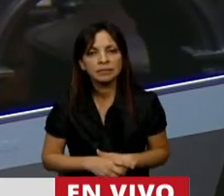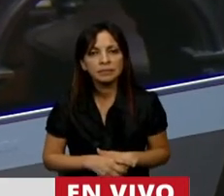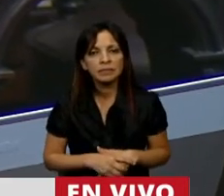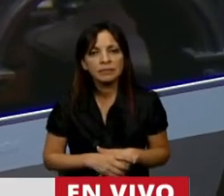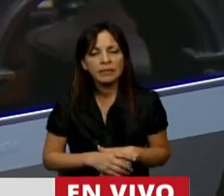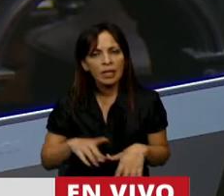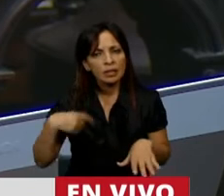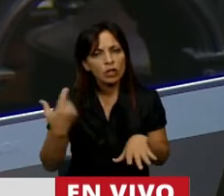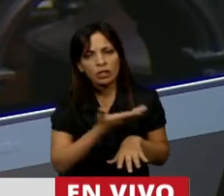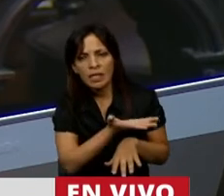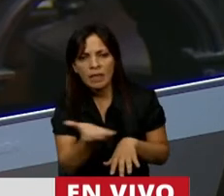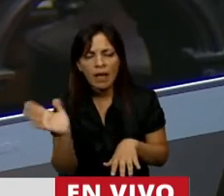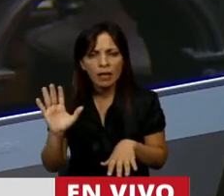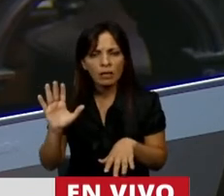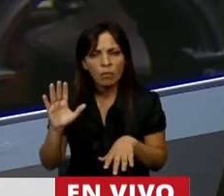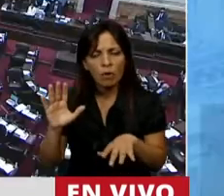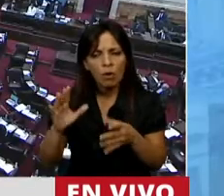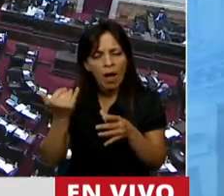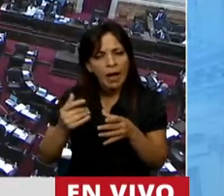atraviesan a toda la sociedad y que la polarizan.